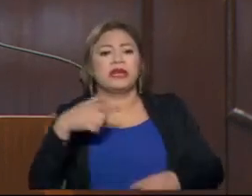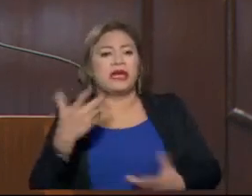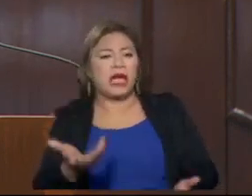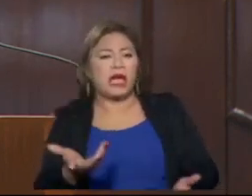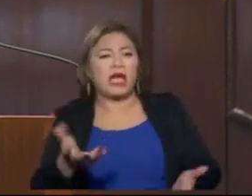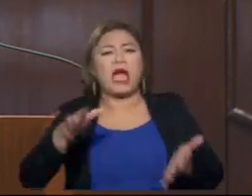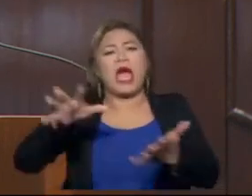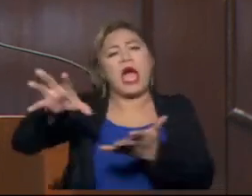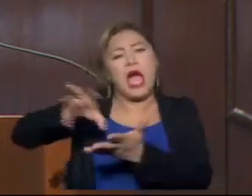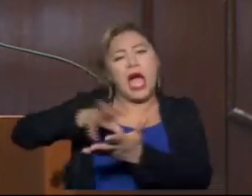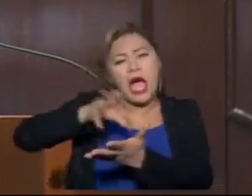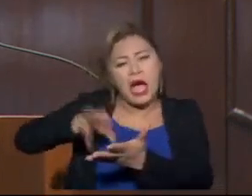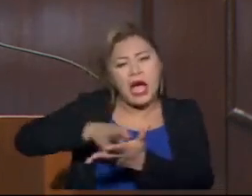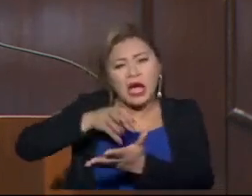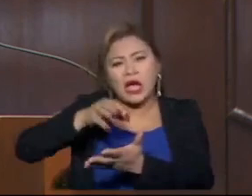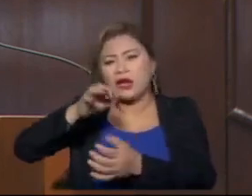agropecuaria.